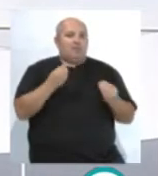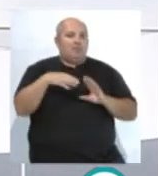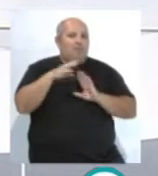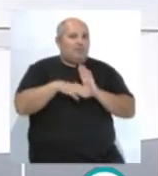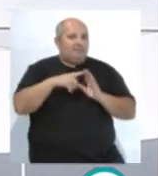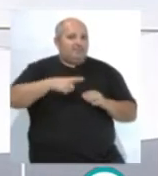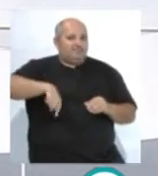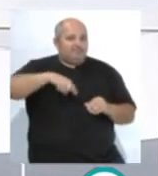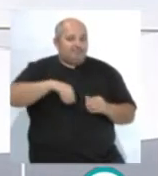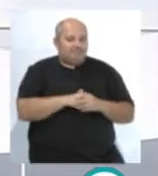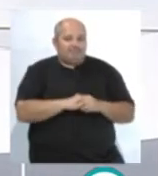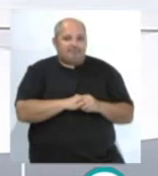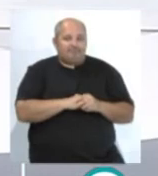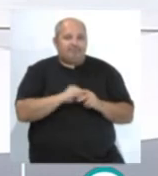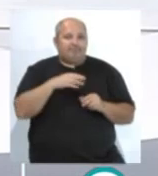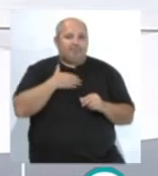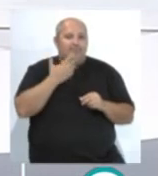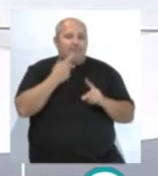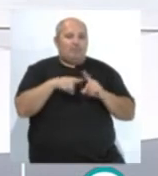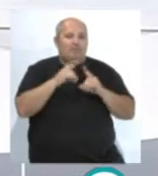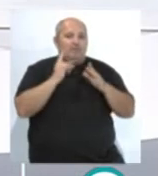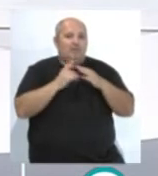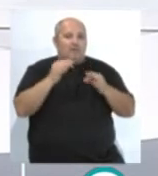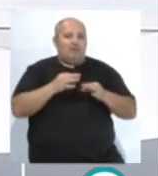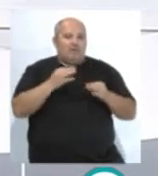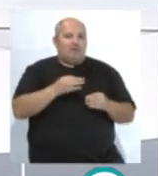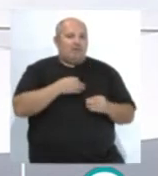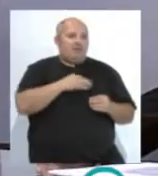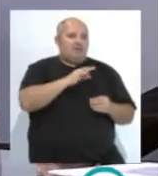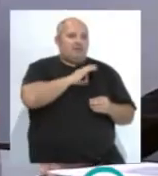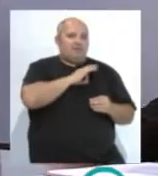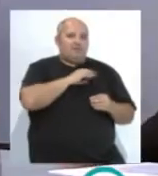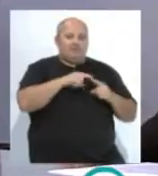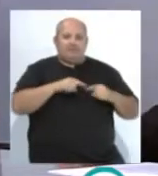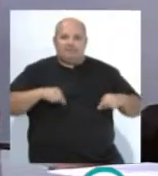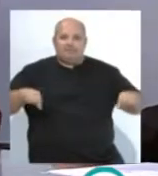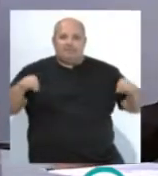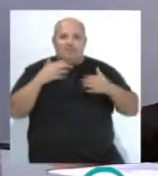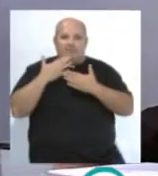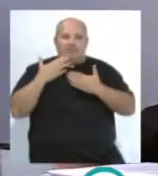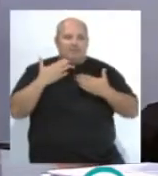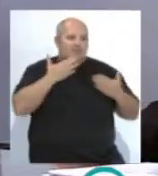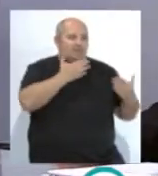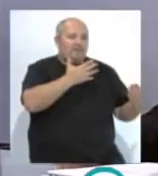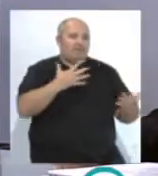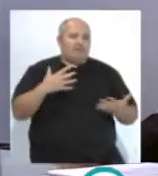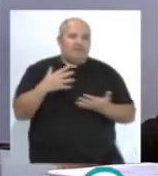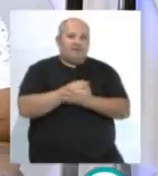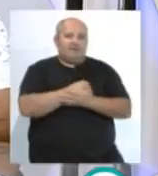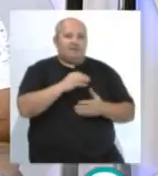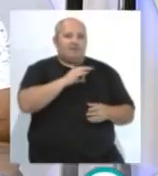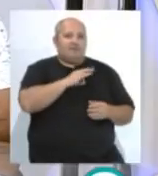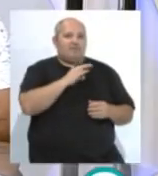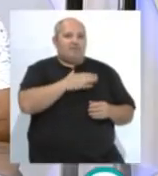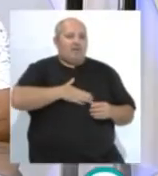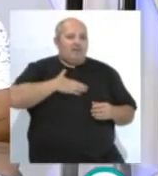programa. Y bueno, mañana volvemos con más Submarino Amarillo. José Figueroa, muy buenas noches. Gracias, don Antonio Ocama. Buenas noches. Don Francisco, ha sido